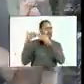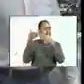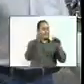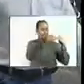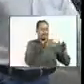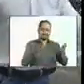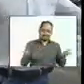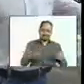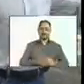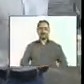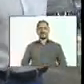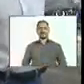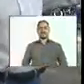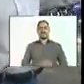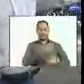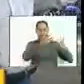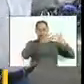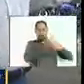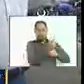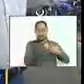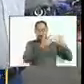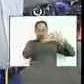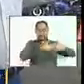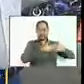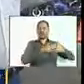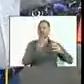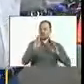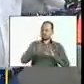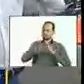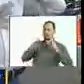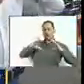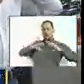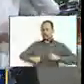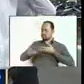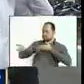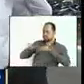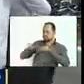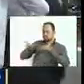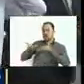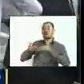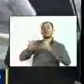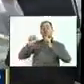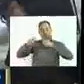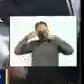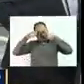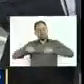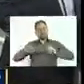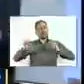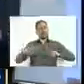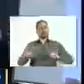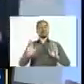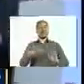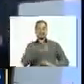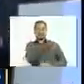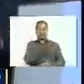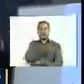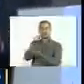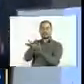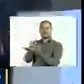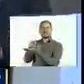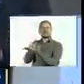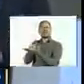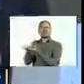transporten. Los empresarios aseguran que están abiertos a dialogar con el gobierno para llegar al entendimiento. Sin embargo, su propuesta se basa